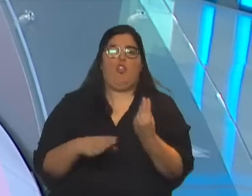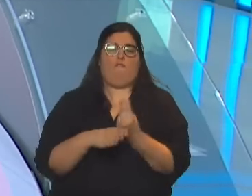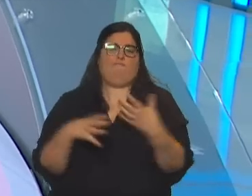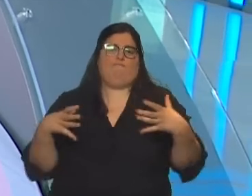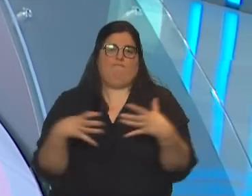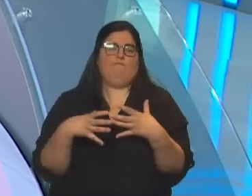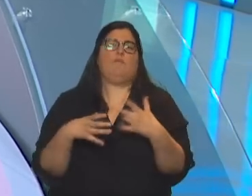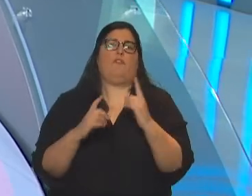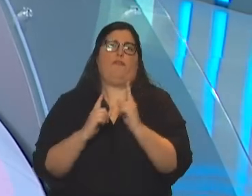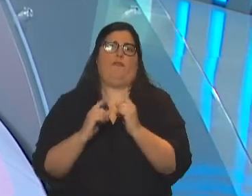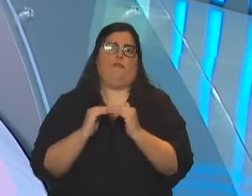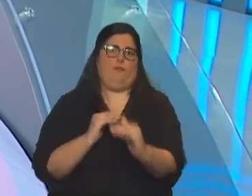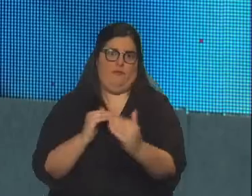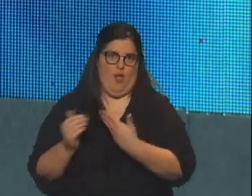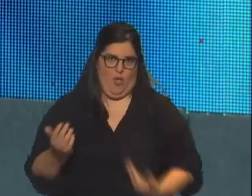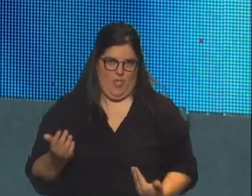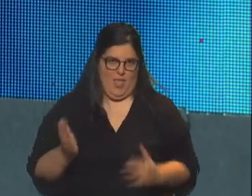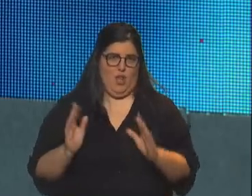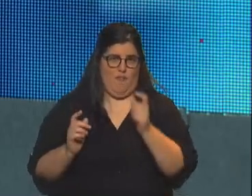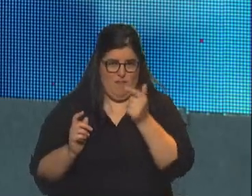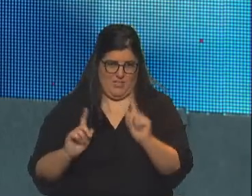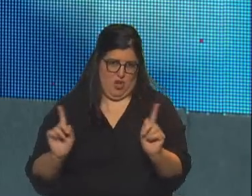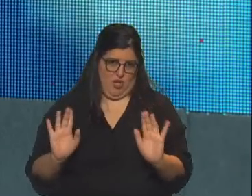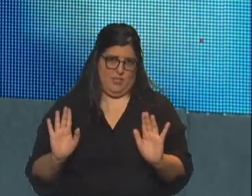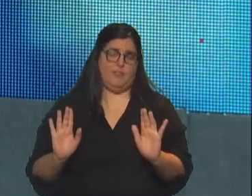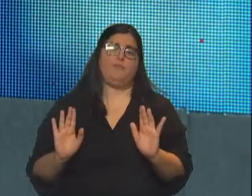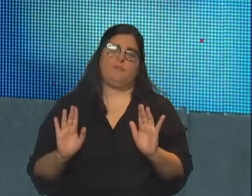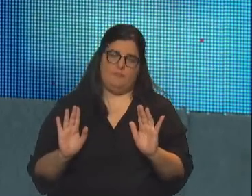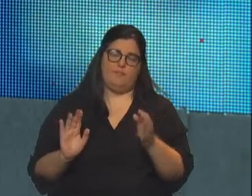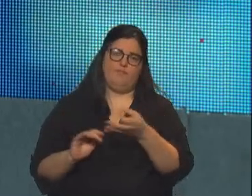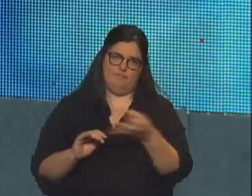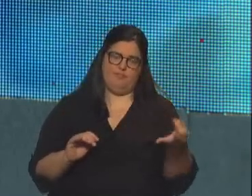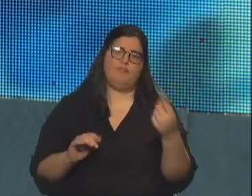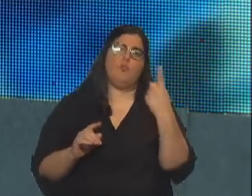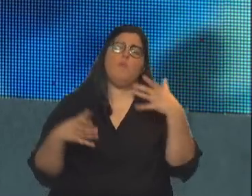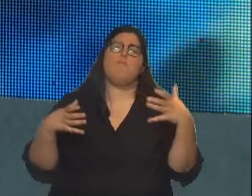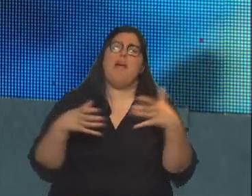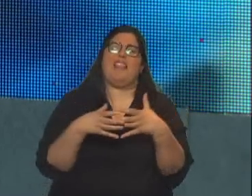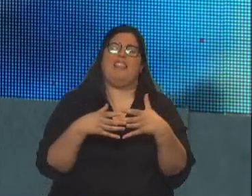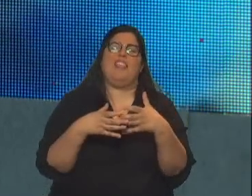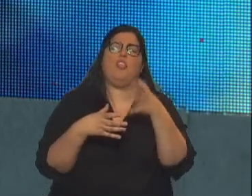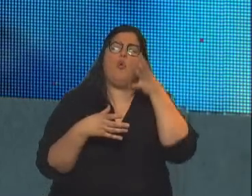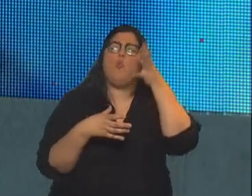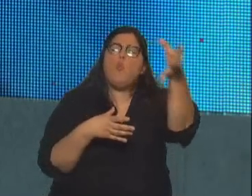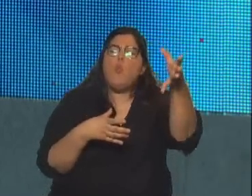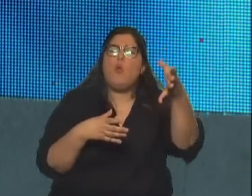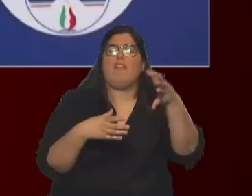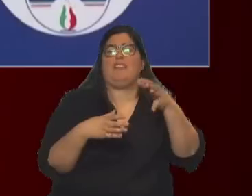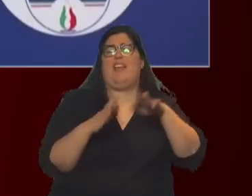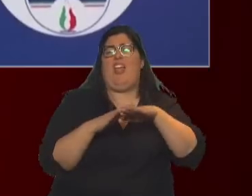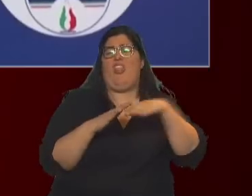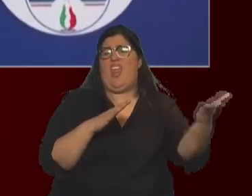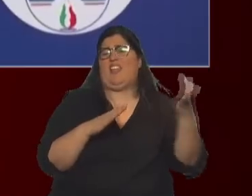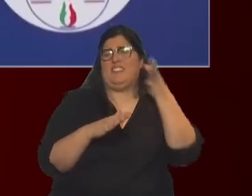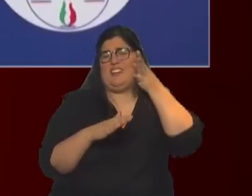no es tarea sencilla para nada, Alejandra. No, aparte estamos hablando de un partido de ultraderecha que gana por